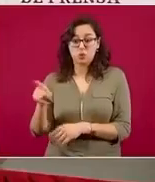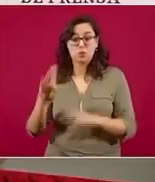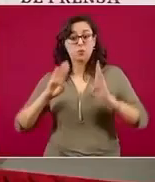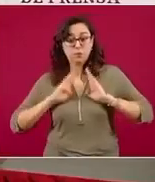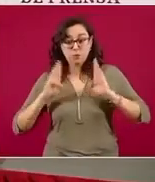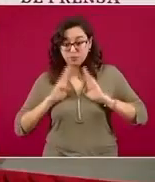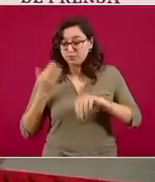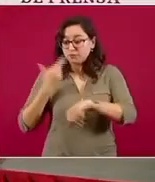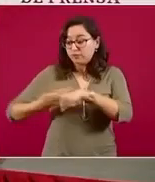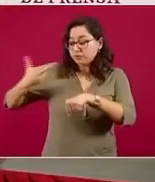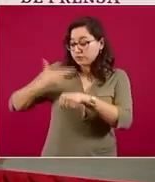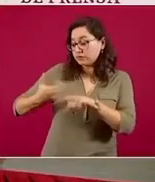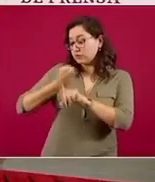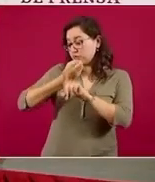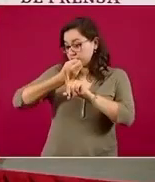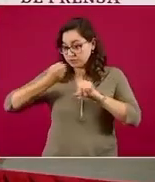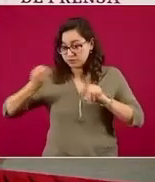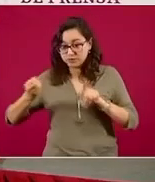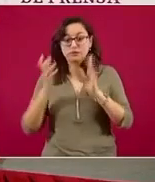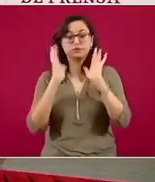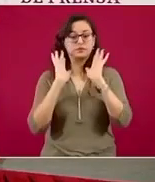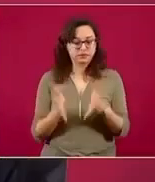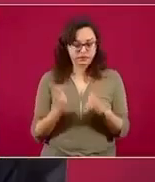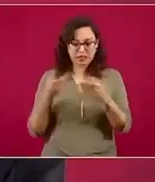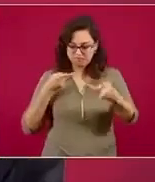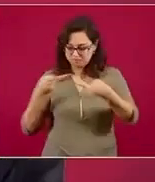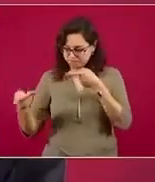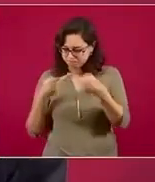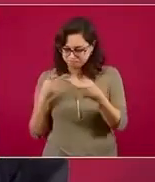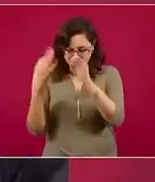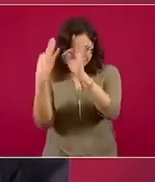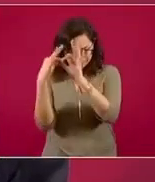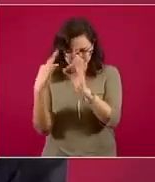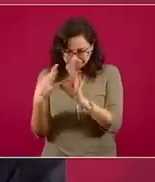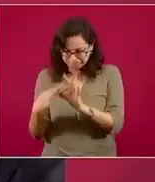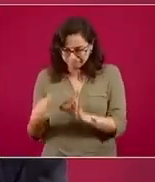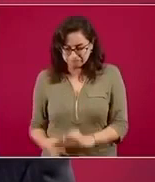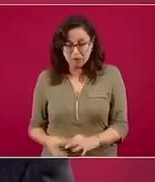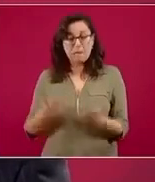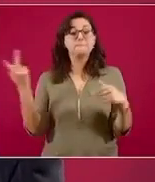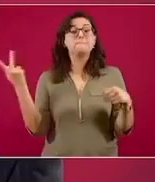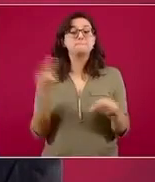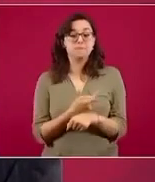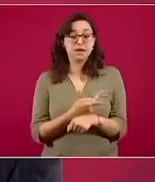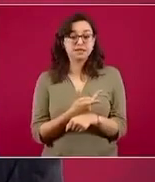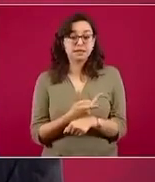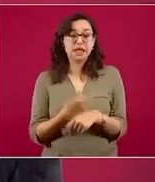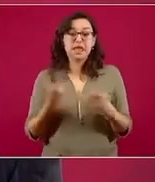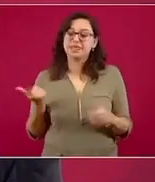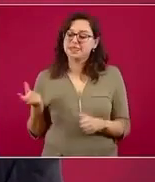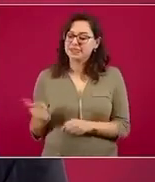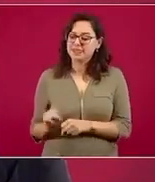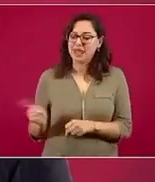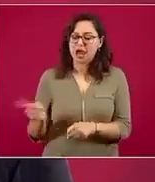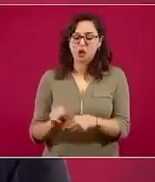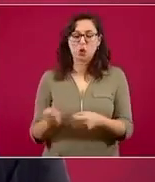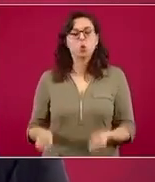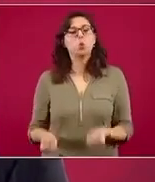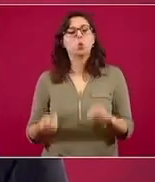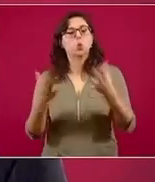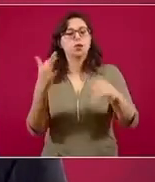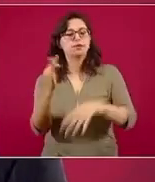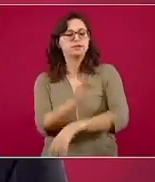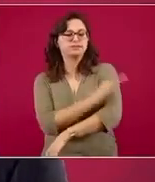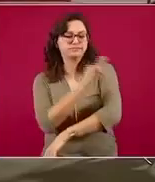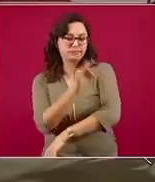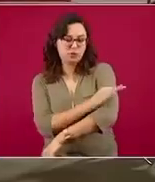hemos podido hacer un diseño logístico muy preciso que incluye cuántas dosis de vacuna tendrán que ser administradas